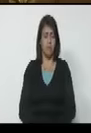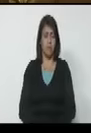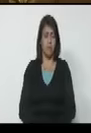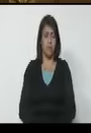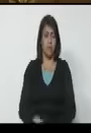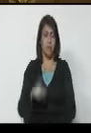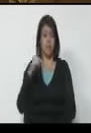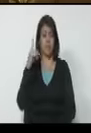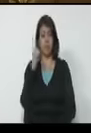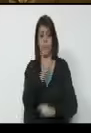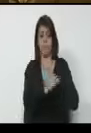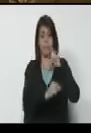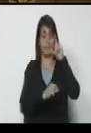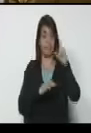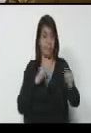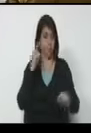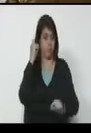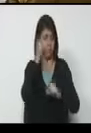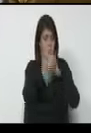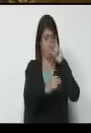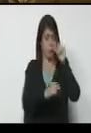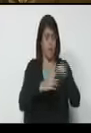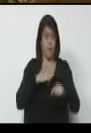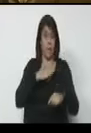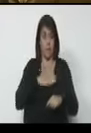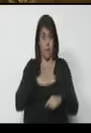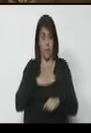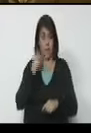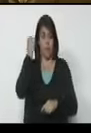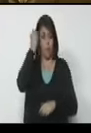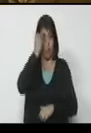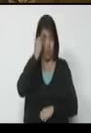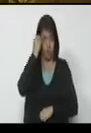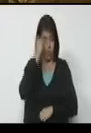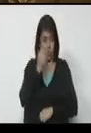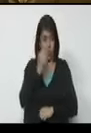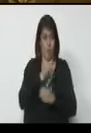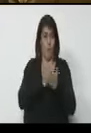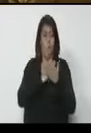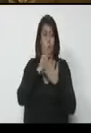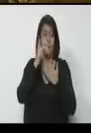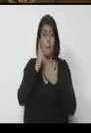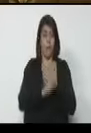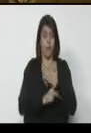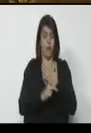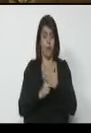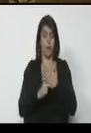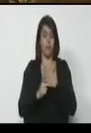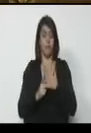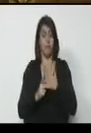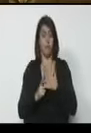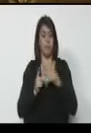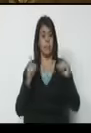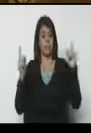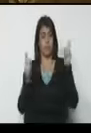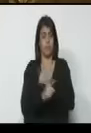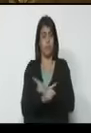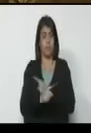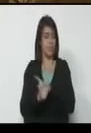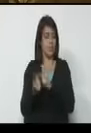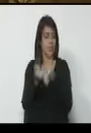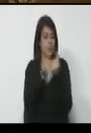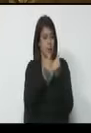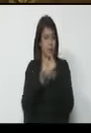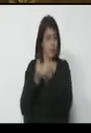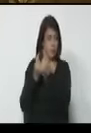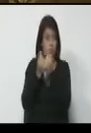Esta diáspora, para mí, muy personalmente planificada, se ha convertido en un negocio